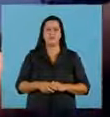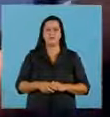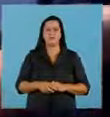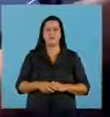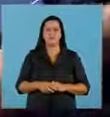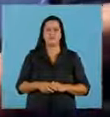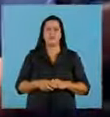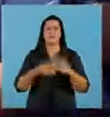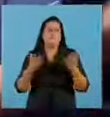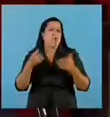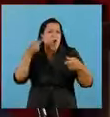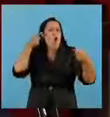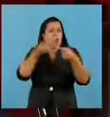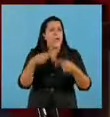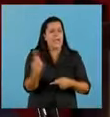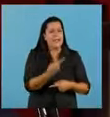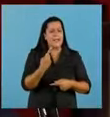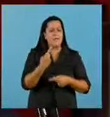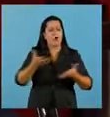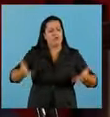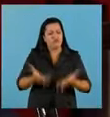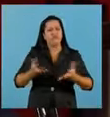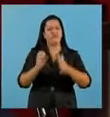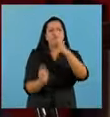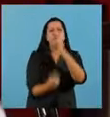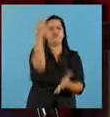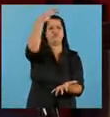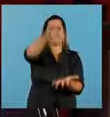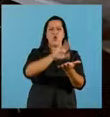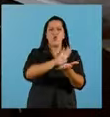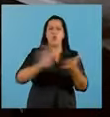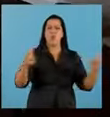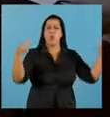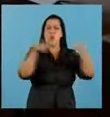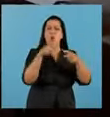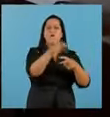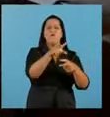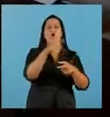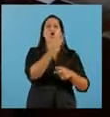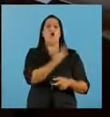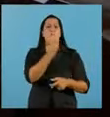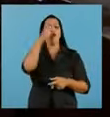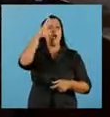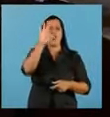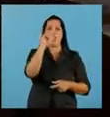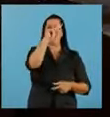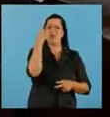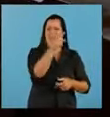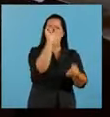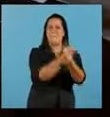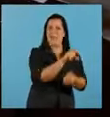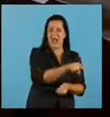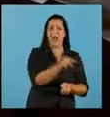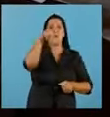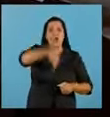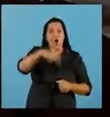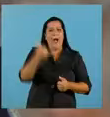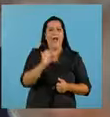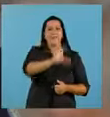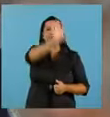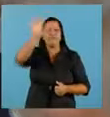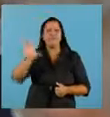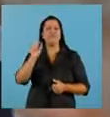Con tal propósito, propiciamos la creación de un nuevo fuero federal penal, que unificará a fueros penales que hoy tienen jurisdicción